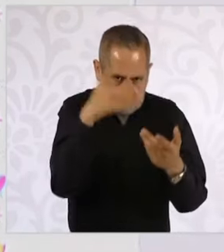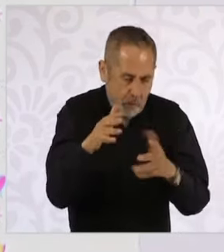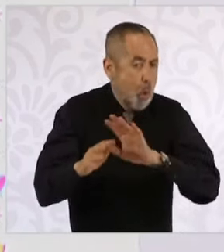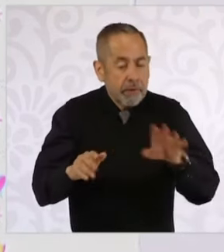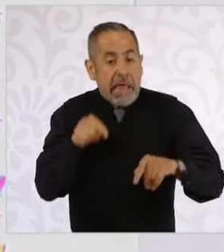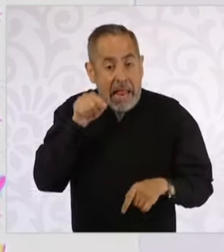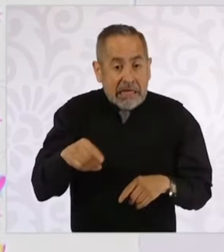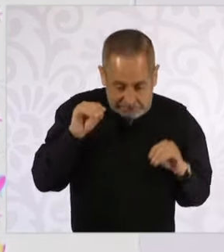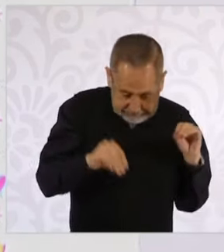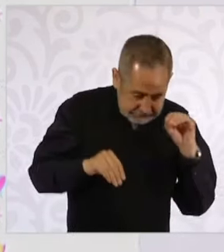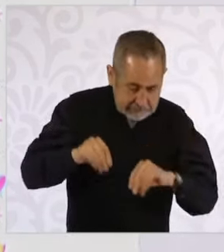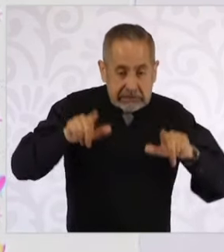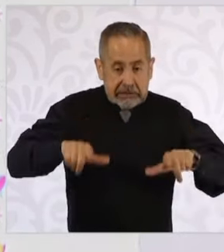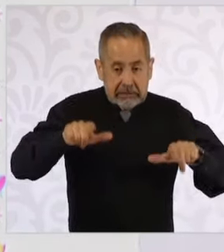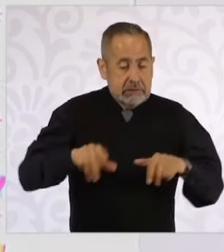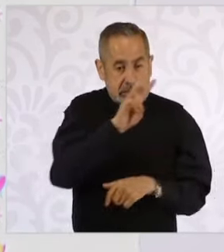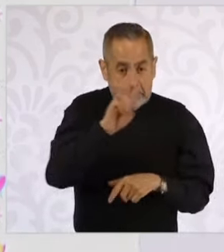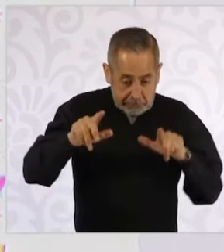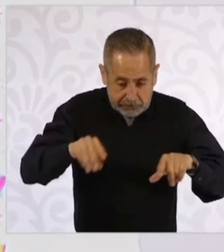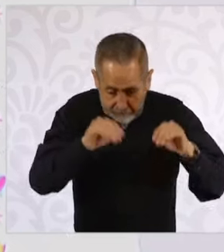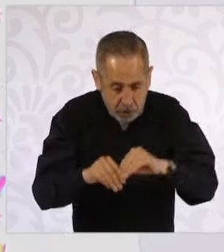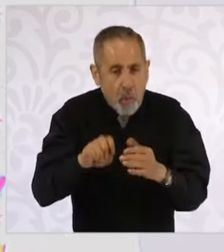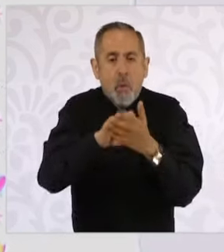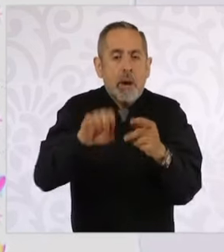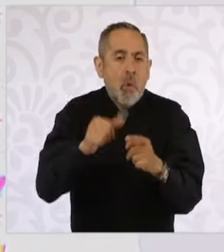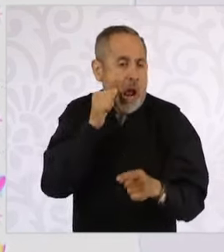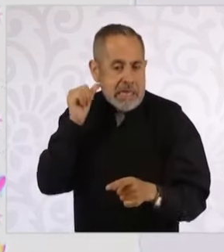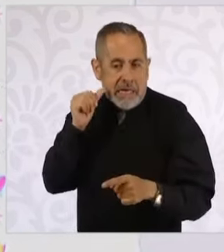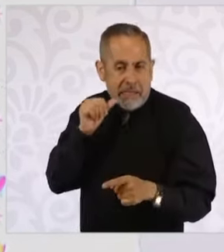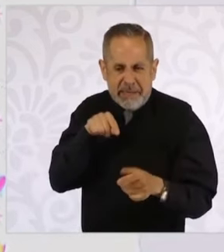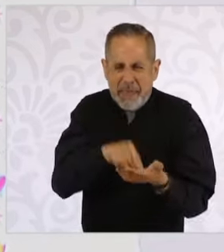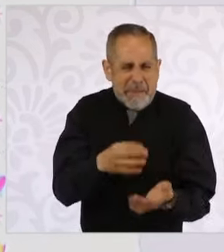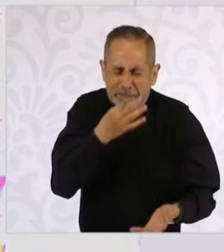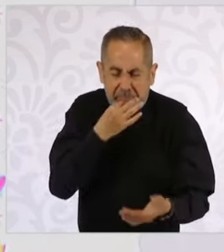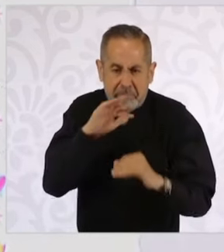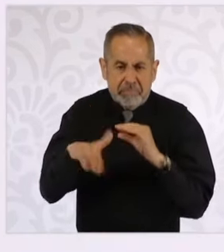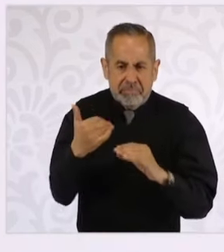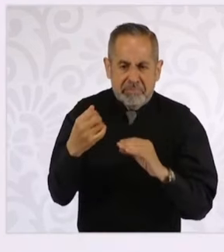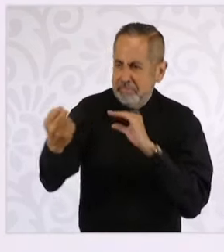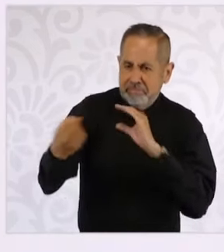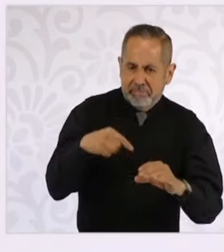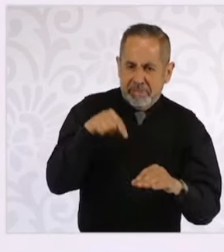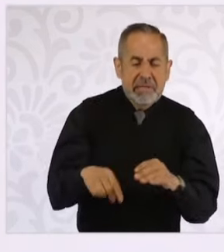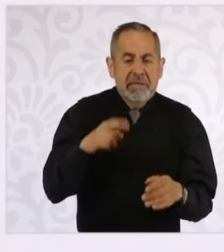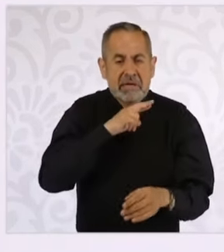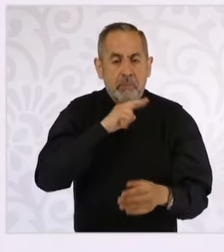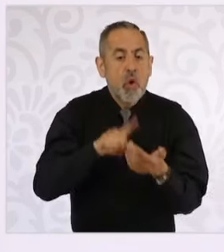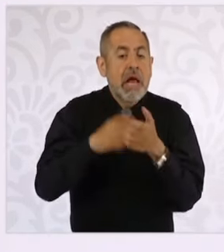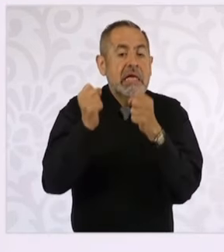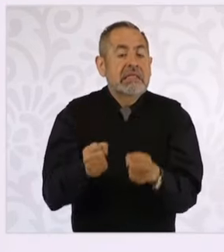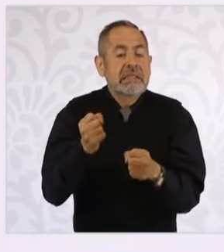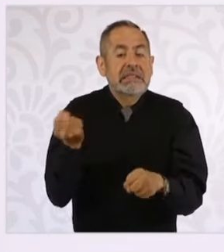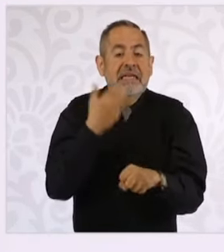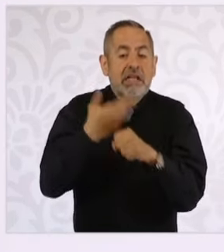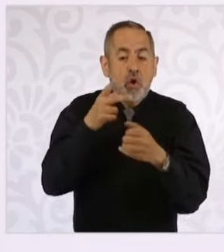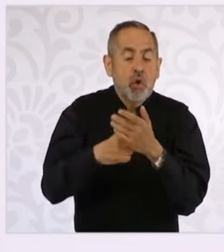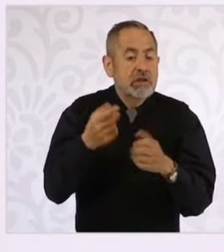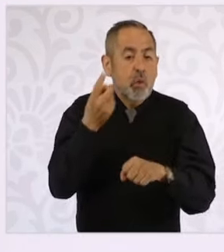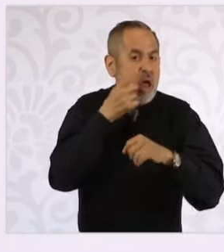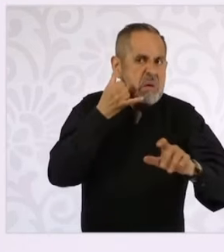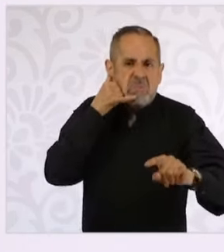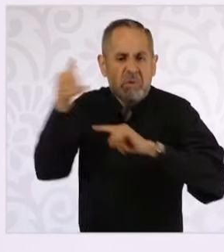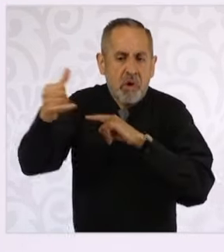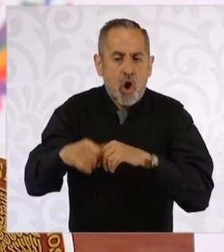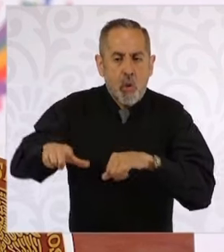esta plataforma cuando ocurre un episodio como el de ayer de inmediato eh tenemos un protocolo el secretario de seguridad se comunicó con el